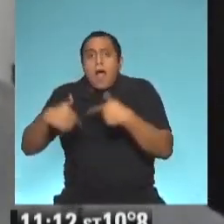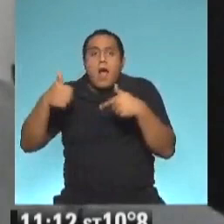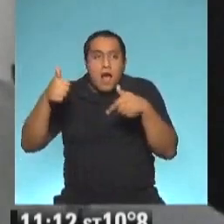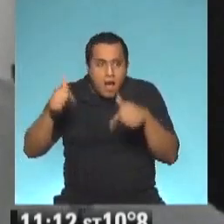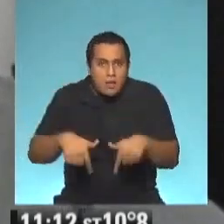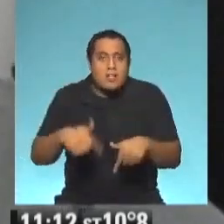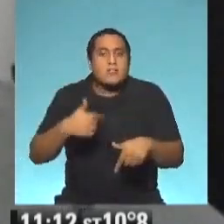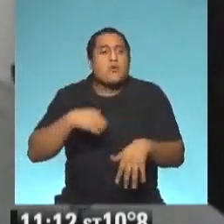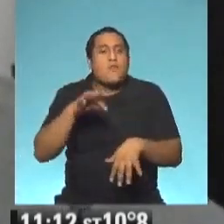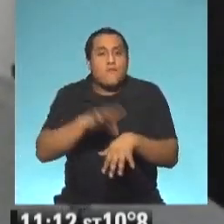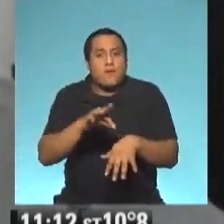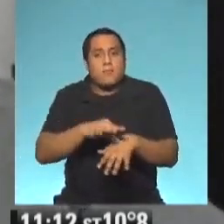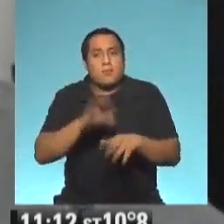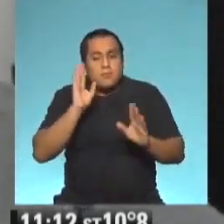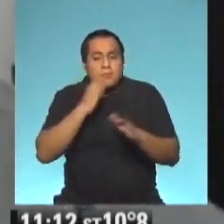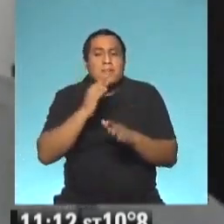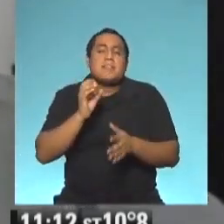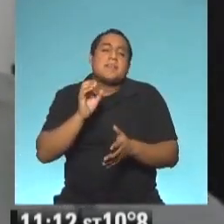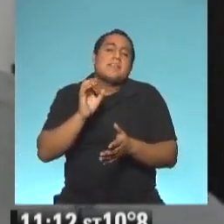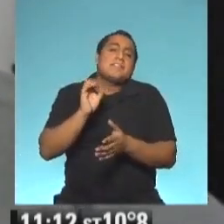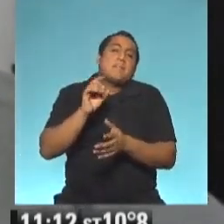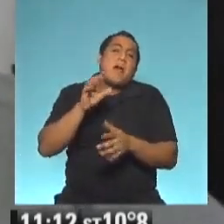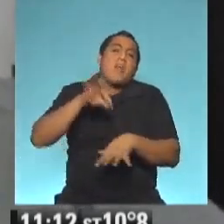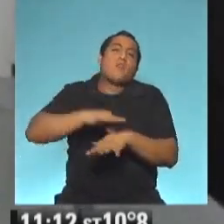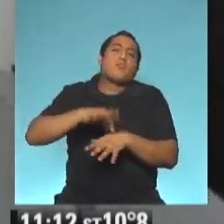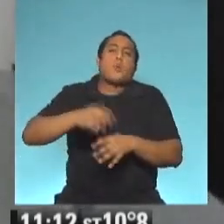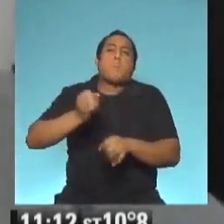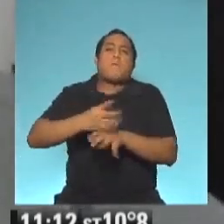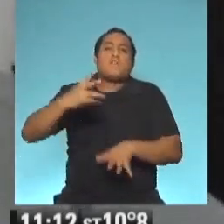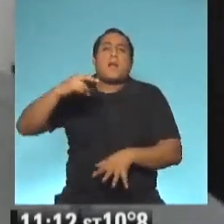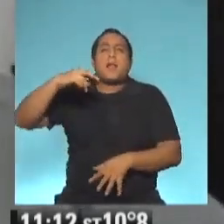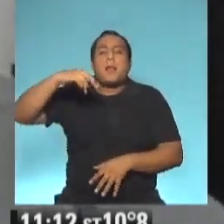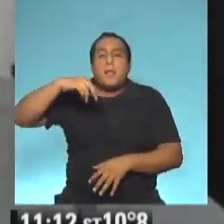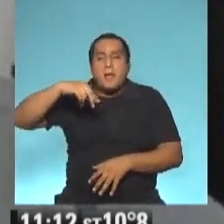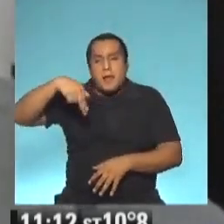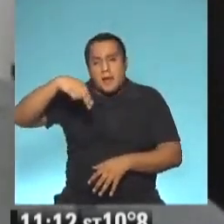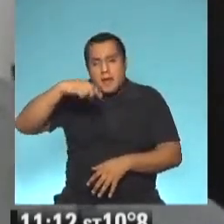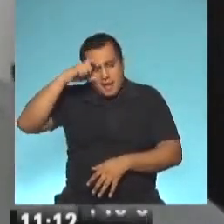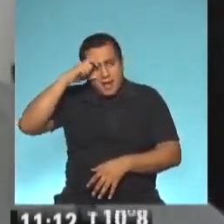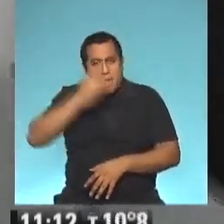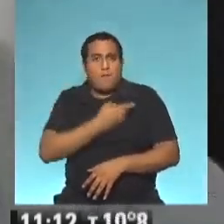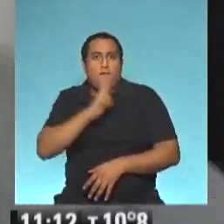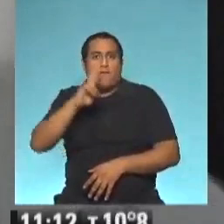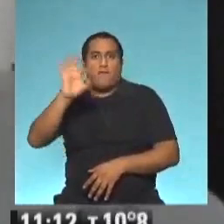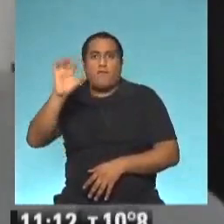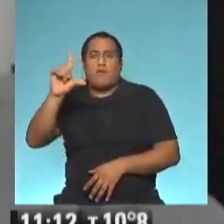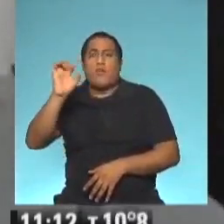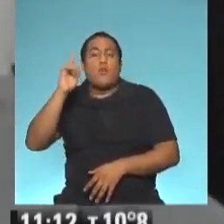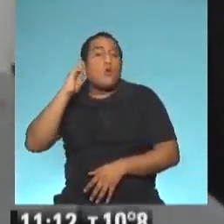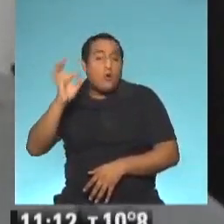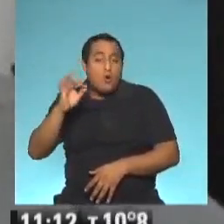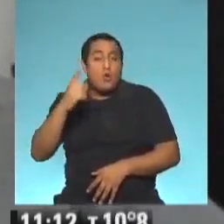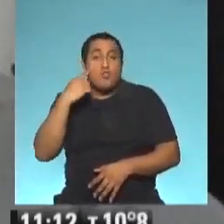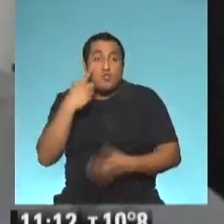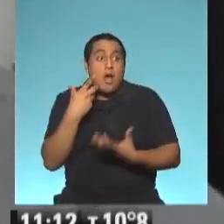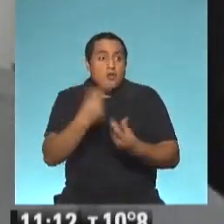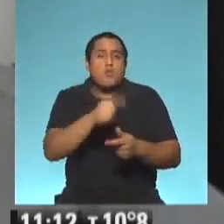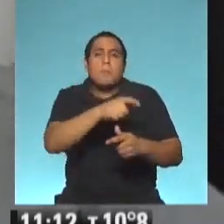momento yo soy médico nefrólogo y estoy en una sala de diálisis con los pacientes que esperan un